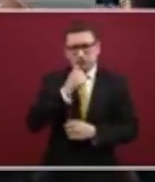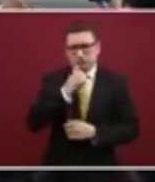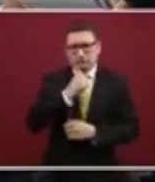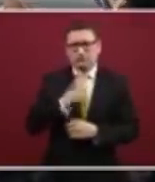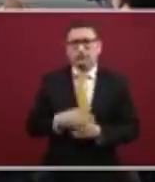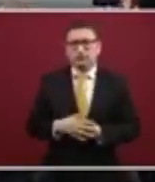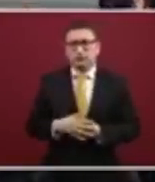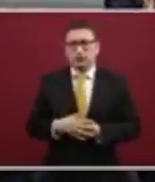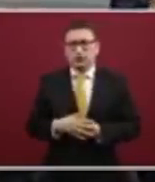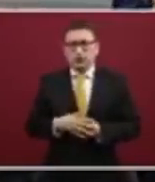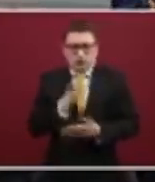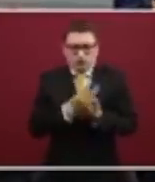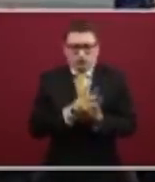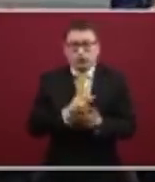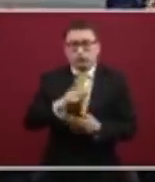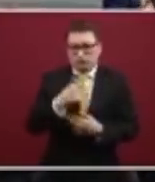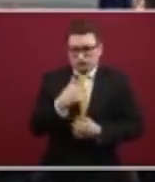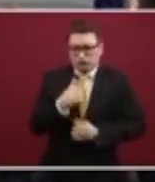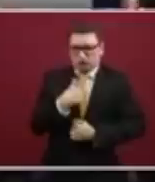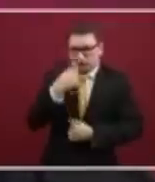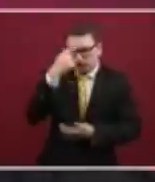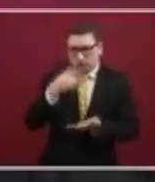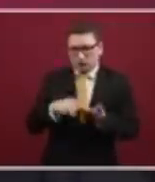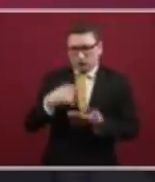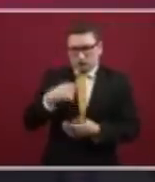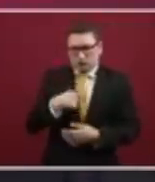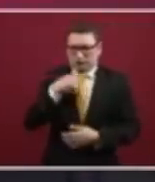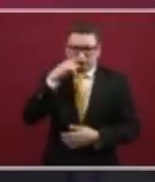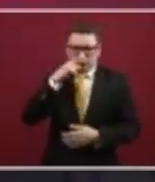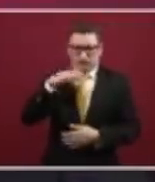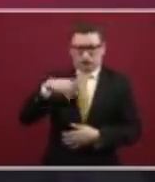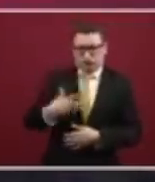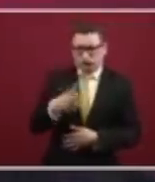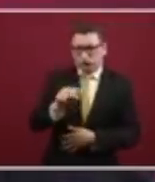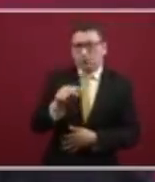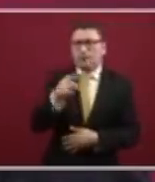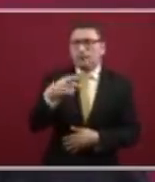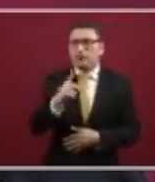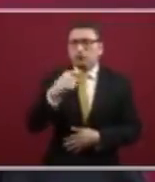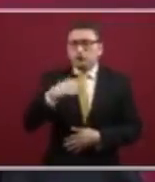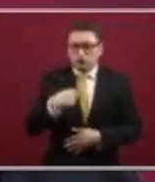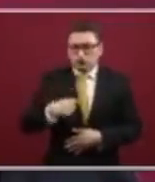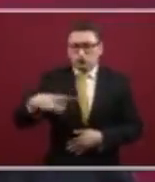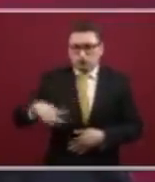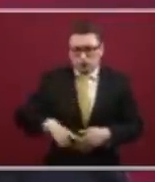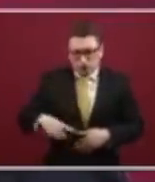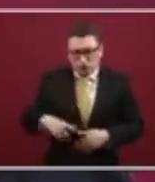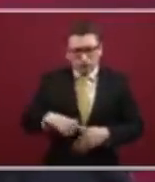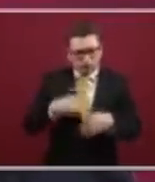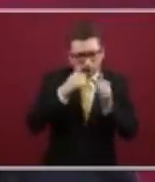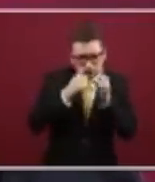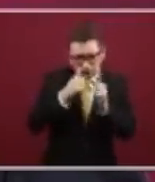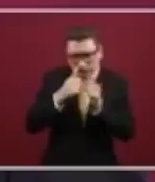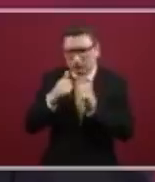no es para presumir, que soy el servidor público que más escucha al